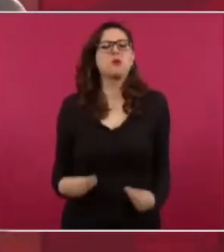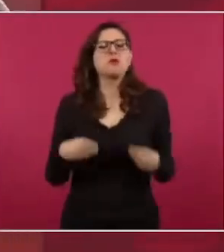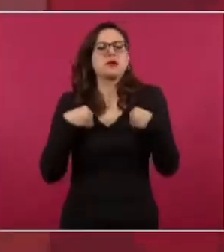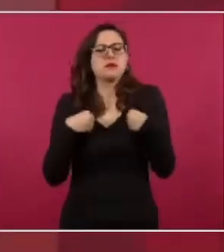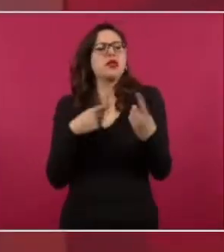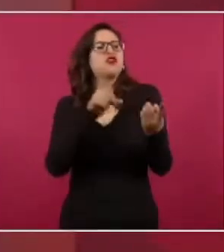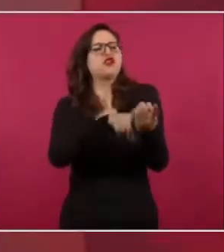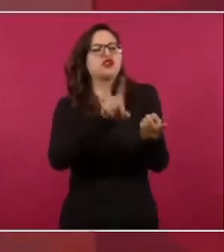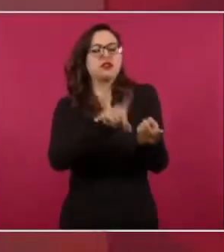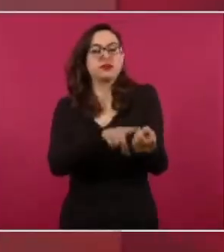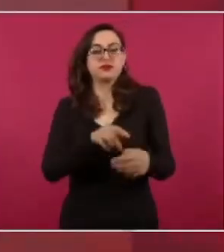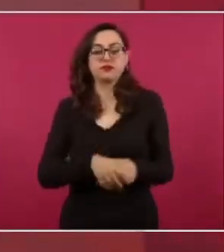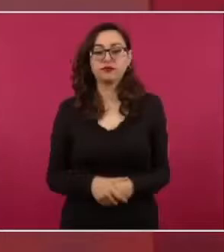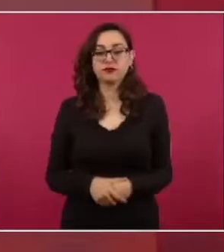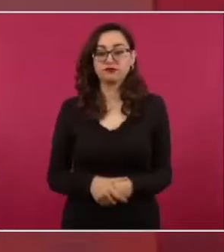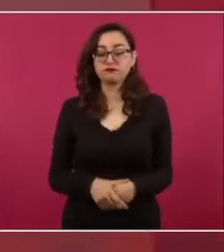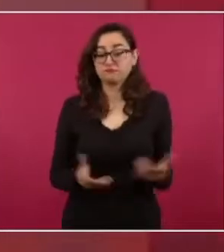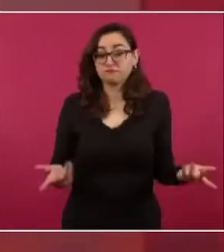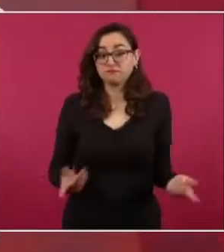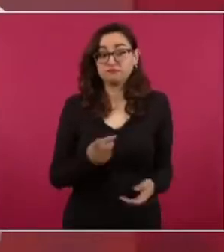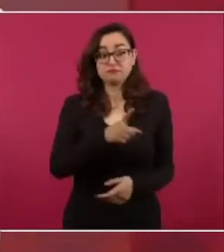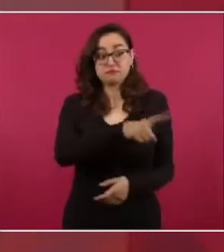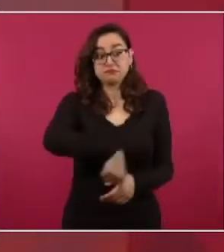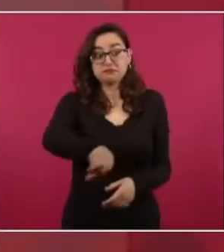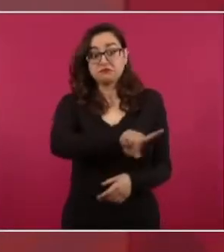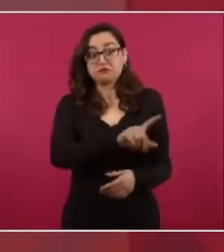que, qué barbaridad,